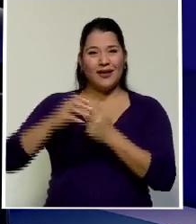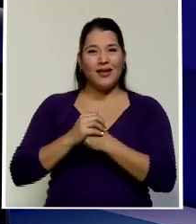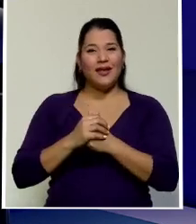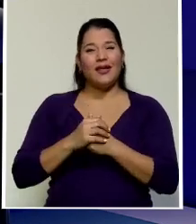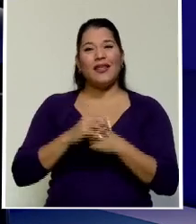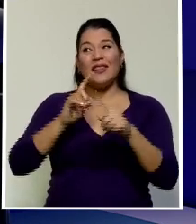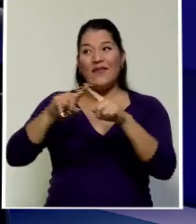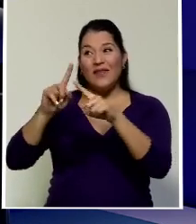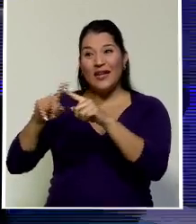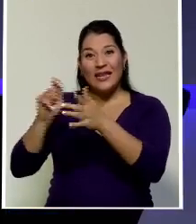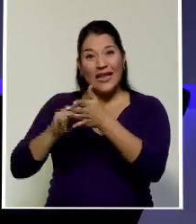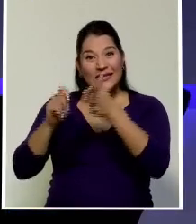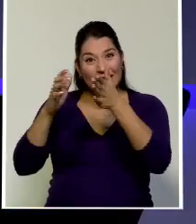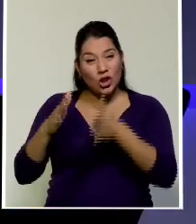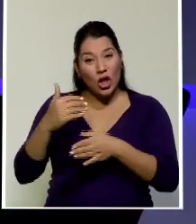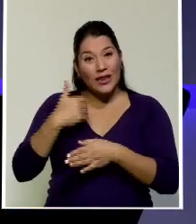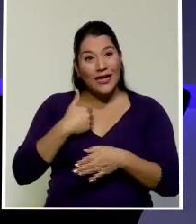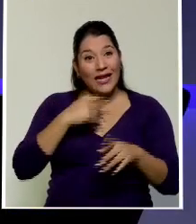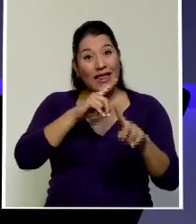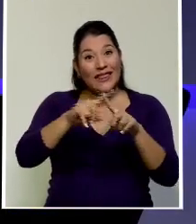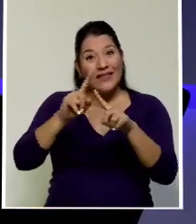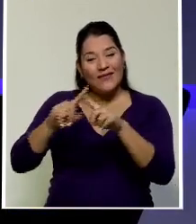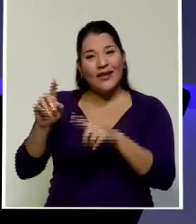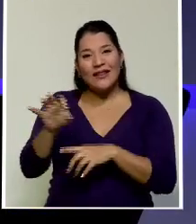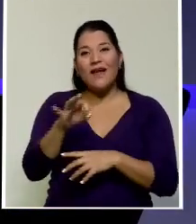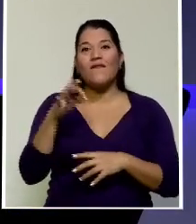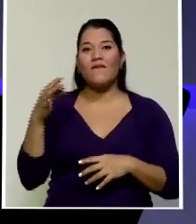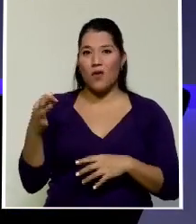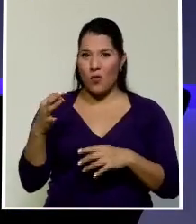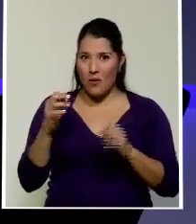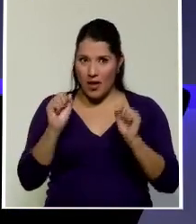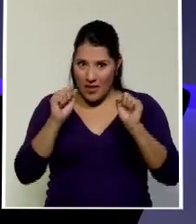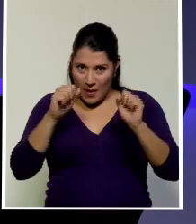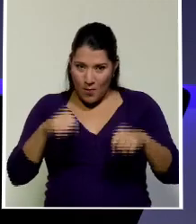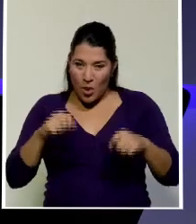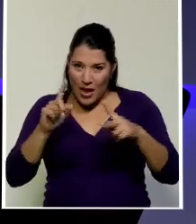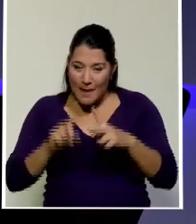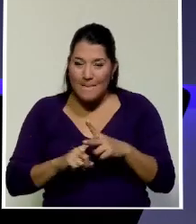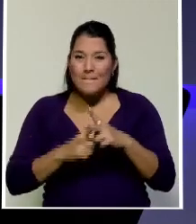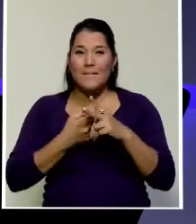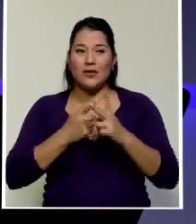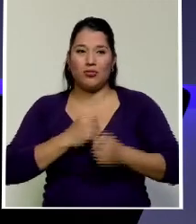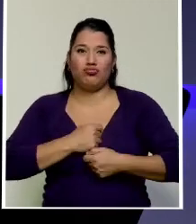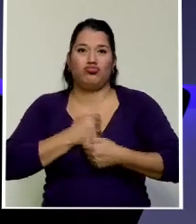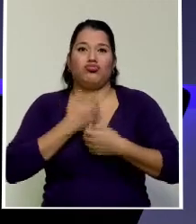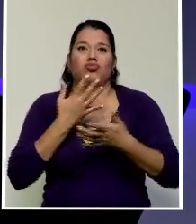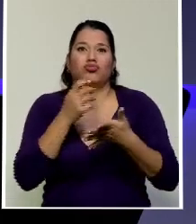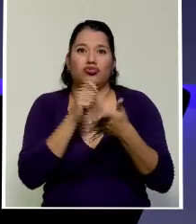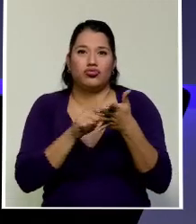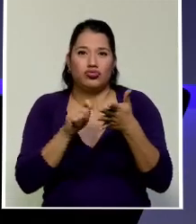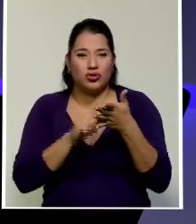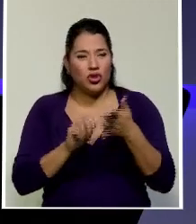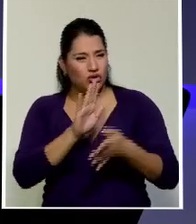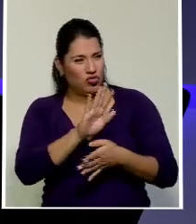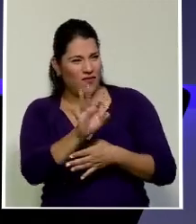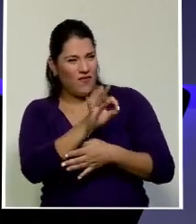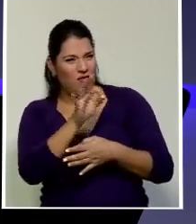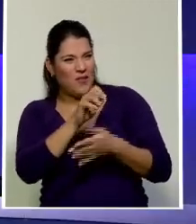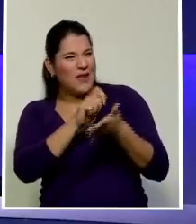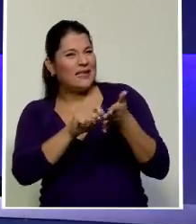Distintos escritores tienen distintas maneras de encender esa llama. ¿Cuál es la